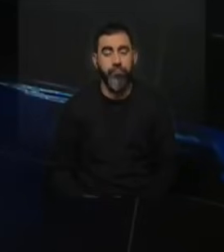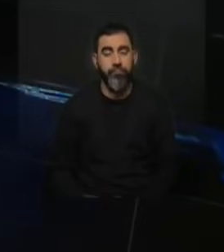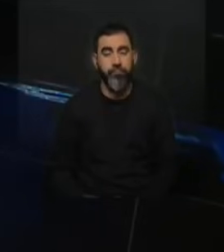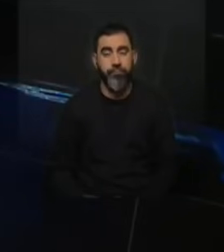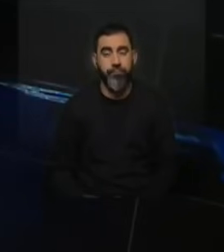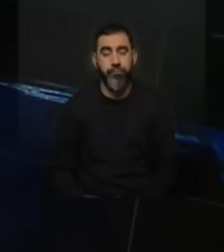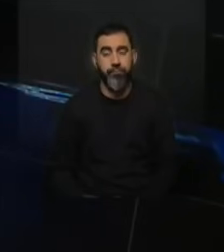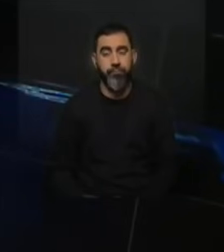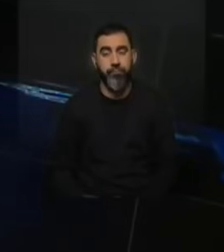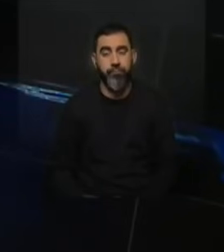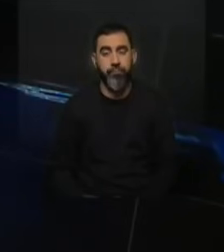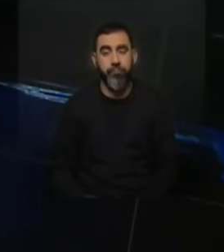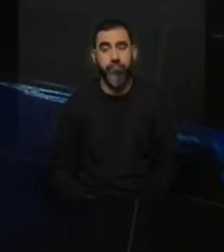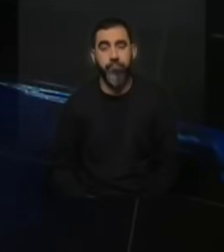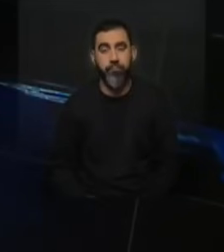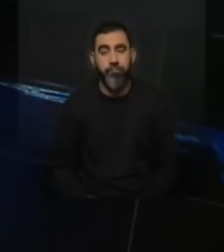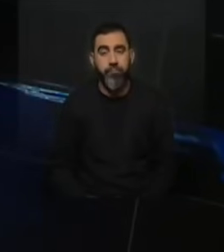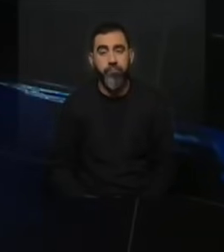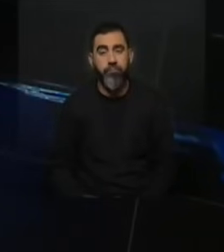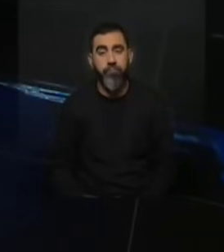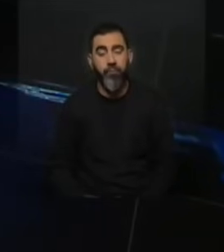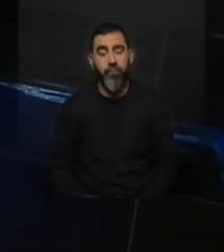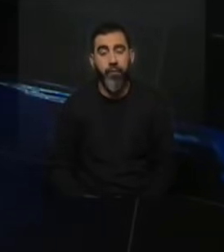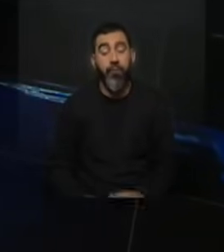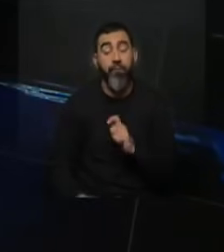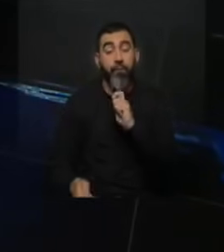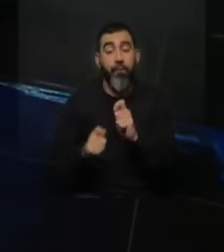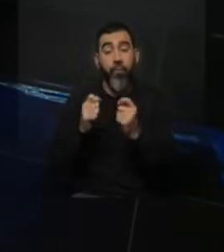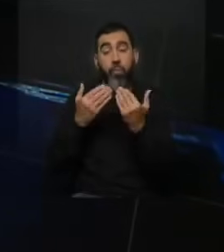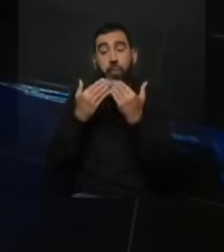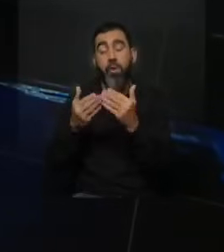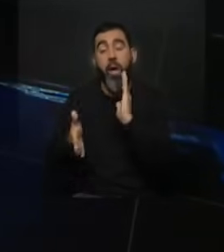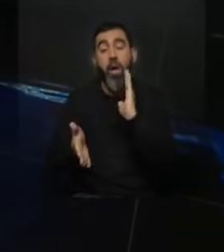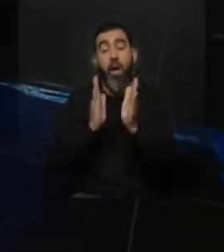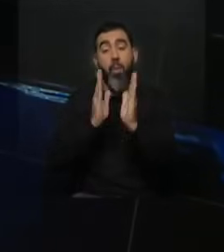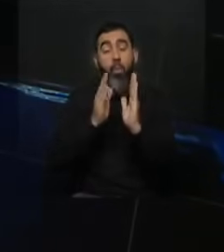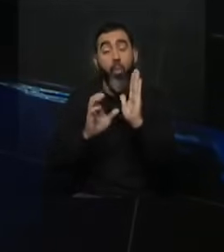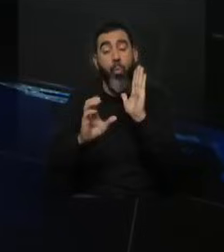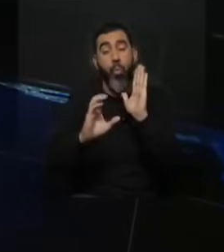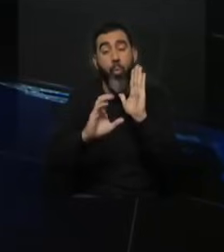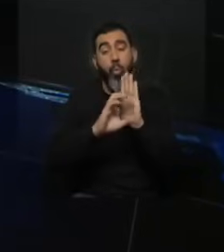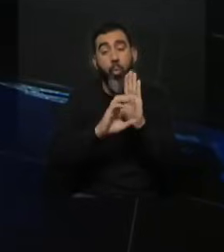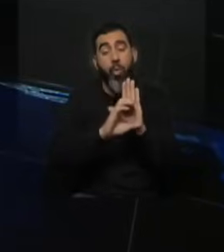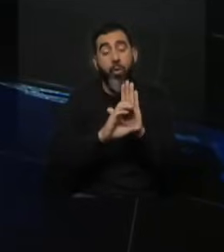Bueno muy bien a propósito de este tema mbd Noticias consultó al abogado constitucionalista Daniel ch para